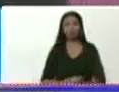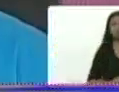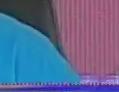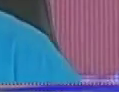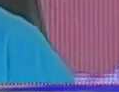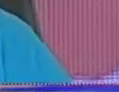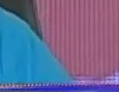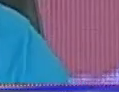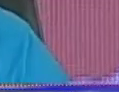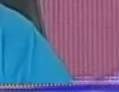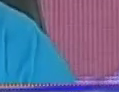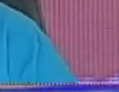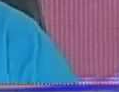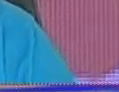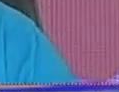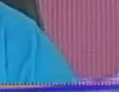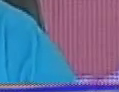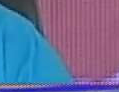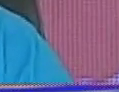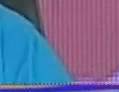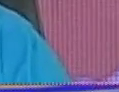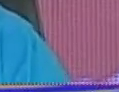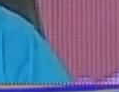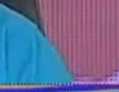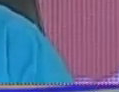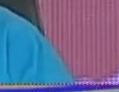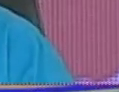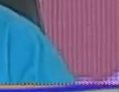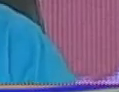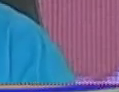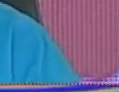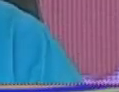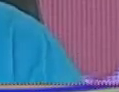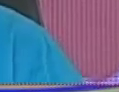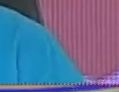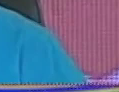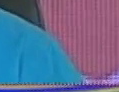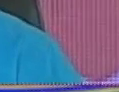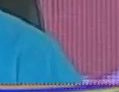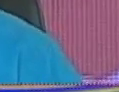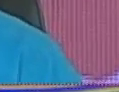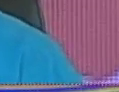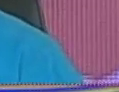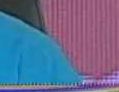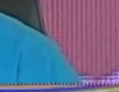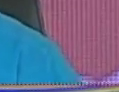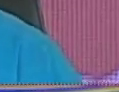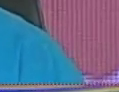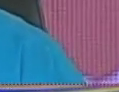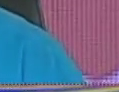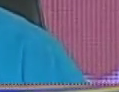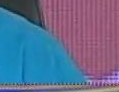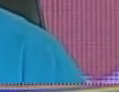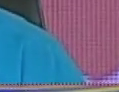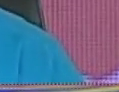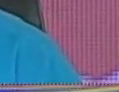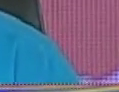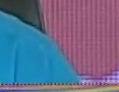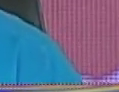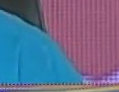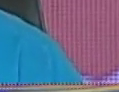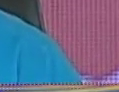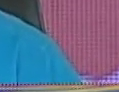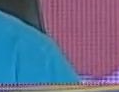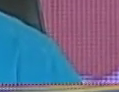Se está trabajando en todos los urbanismos, y no solamente la organización comunitaria, que es importante, también se está haciendo